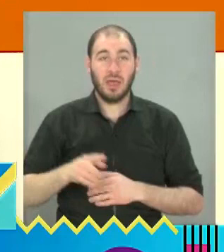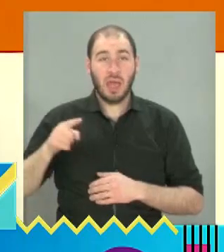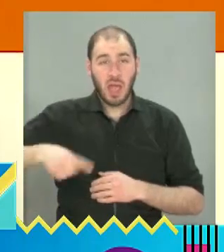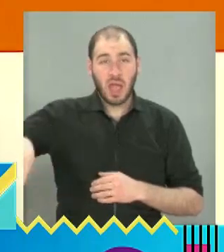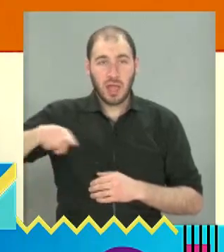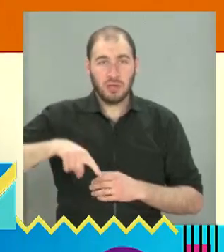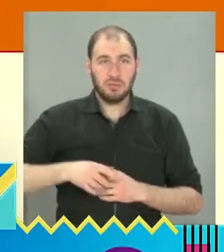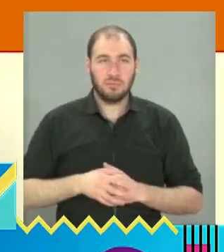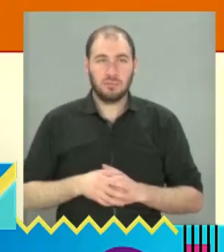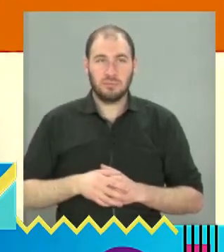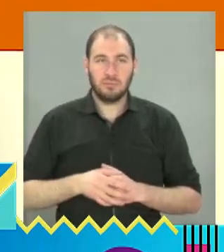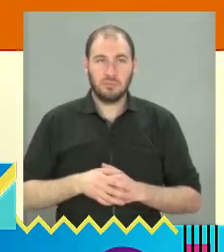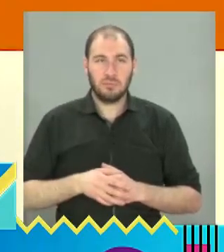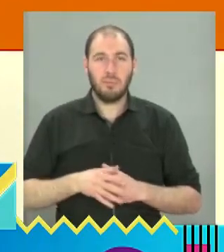ellos